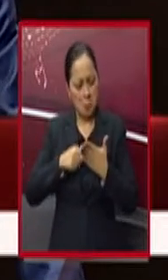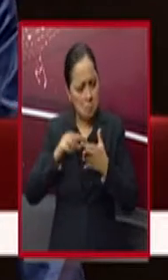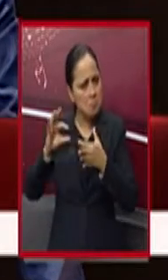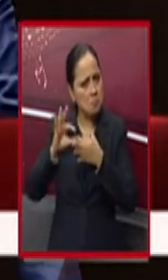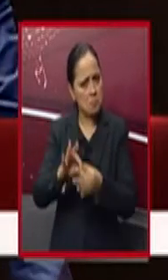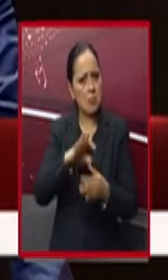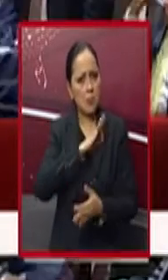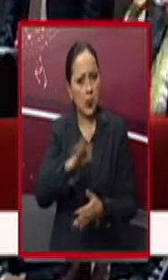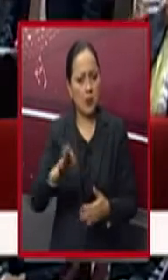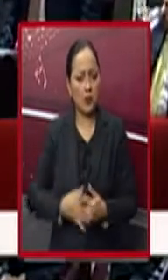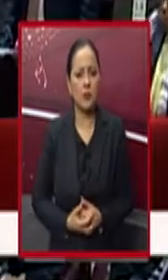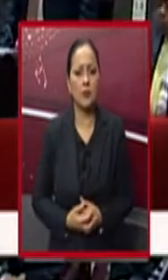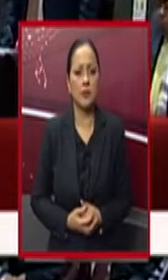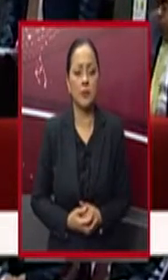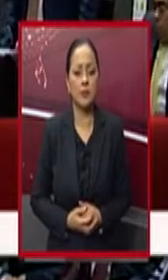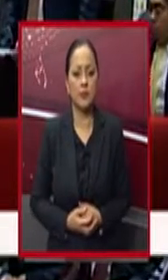seguir.